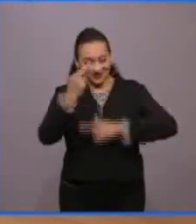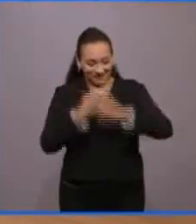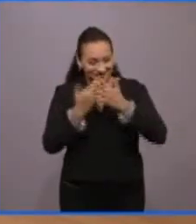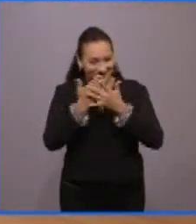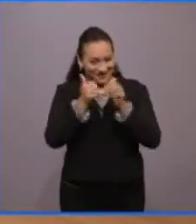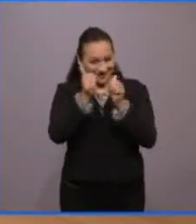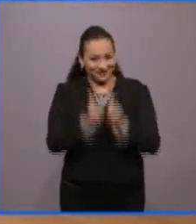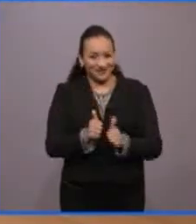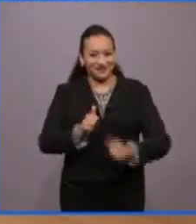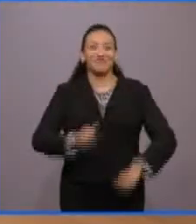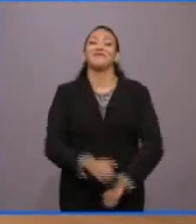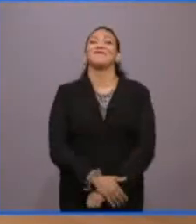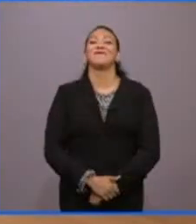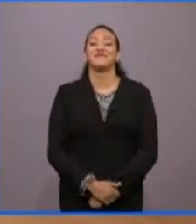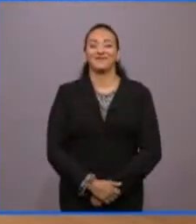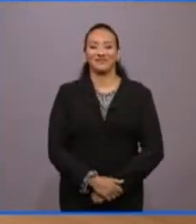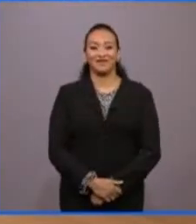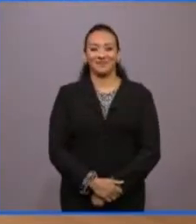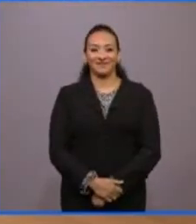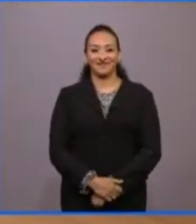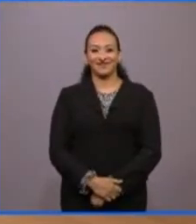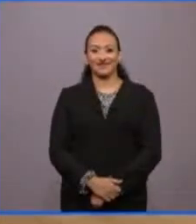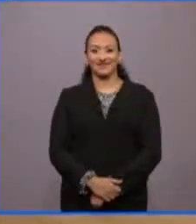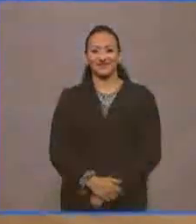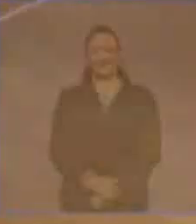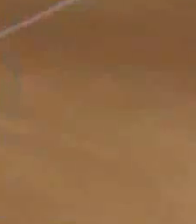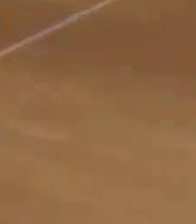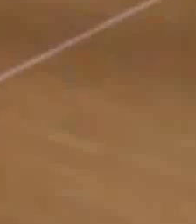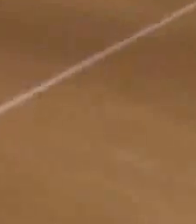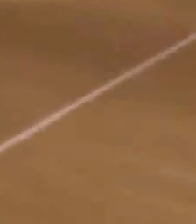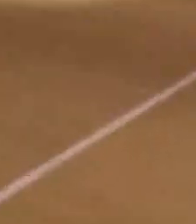pero regresamos con más a Corte Informativo. No se vayan.